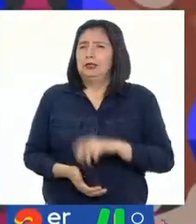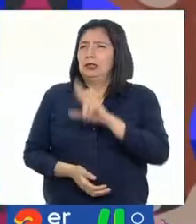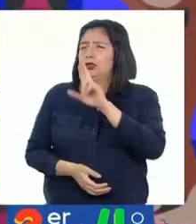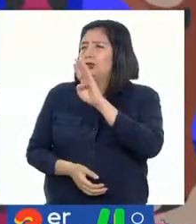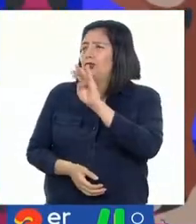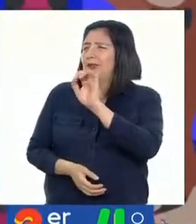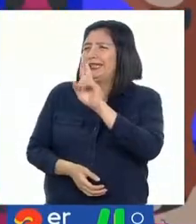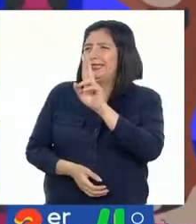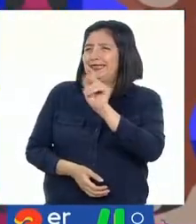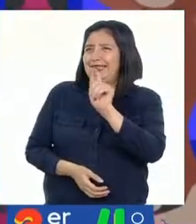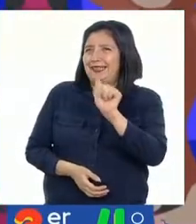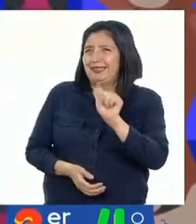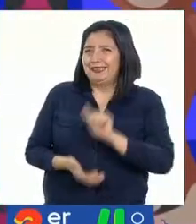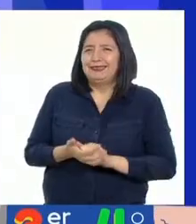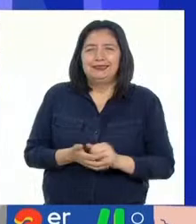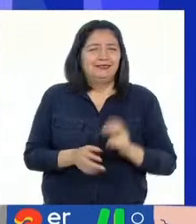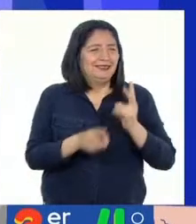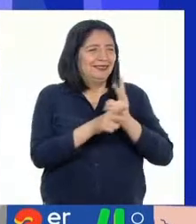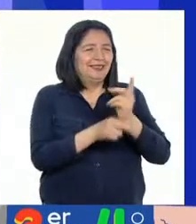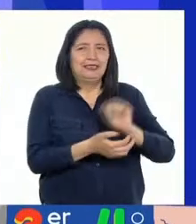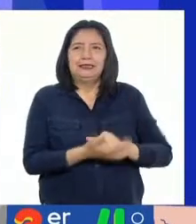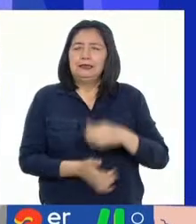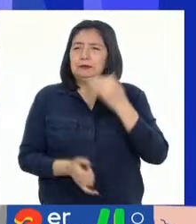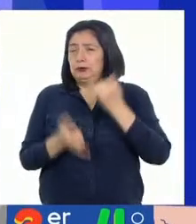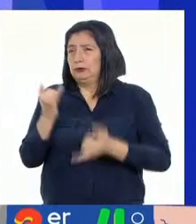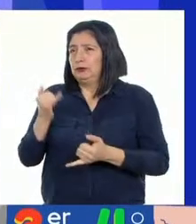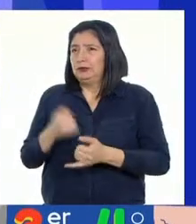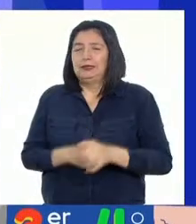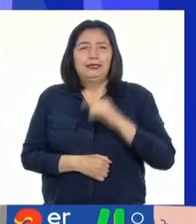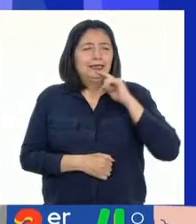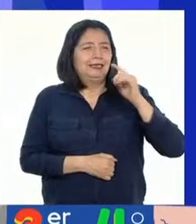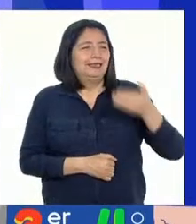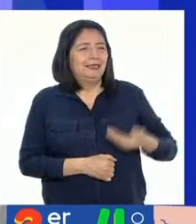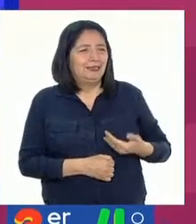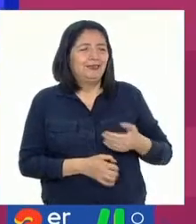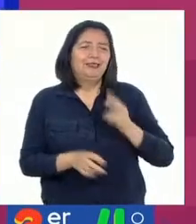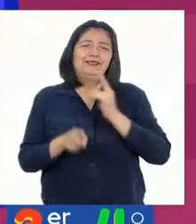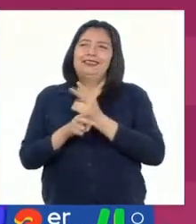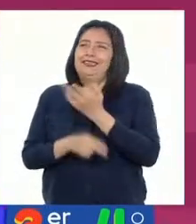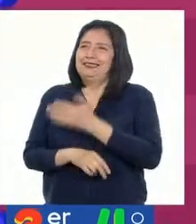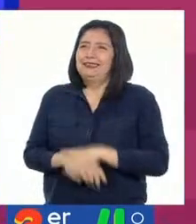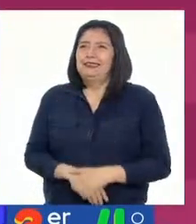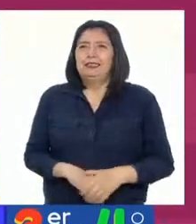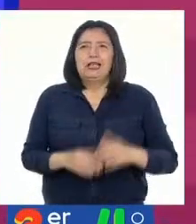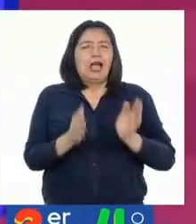Roberta Vizcacha. Y por último, la señora Vizcacha.